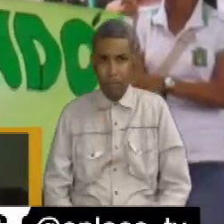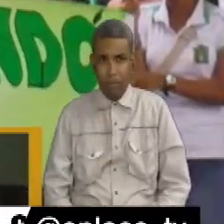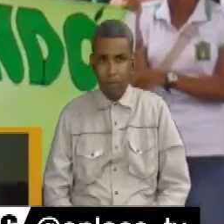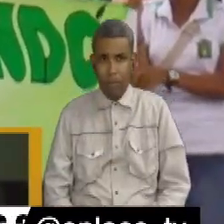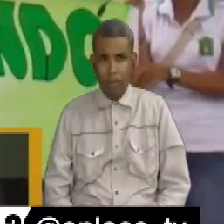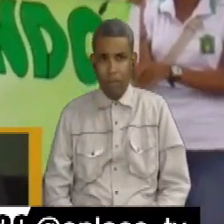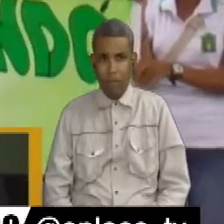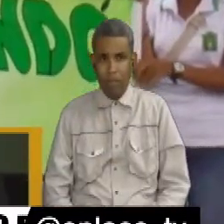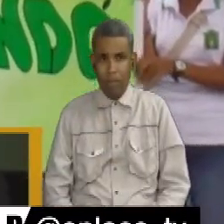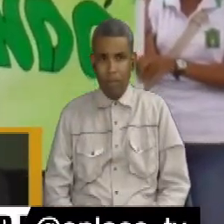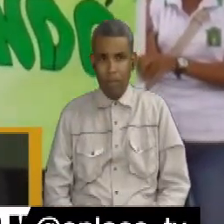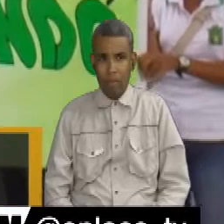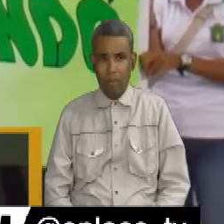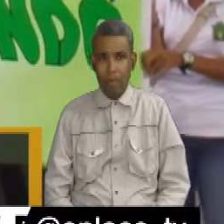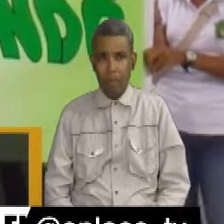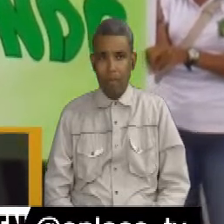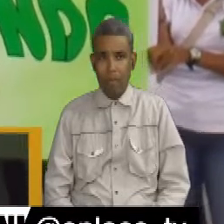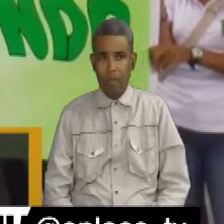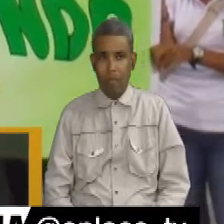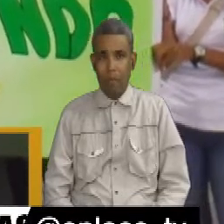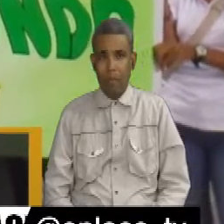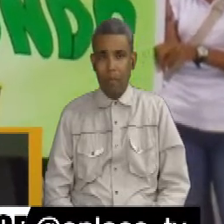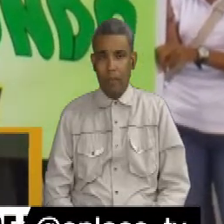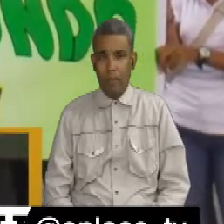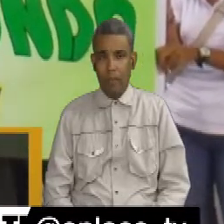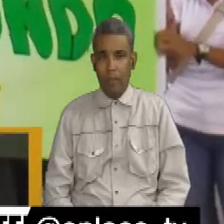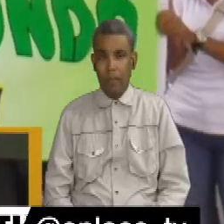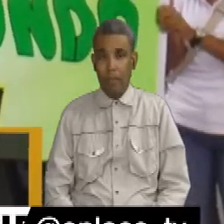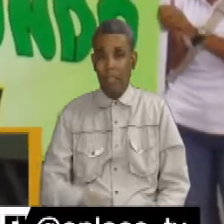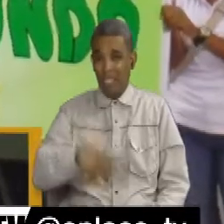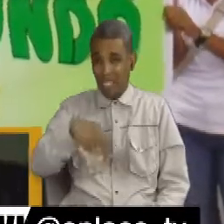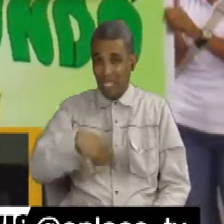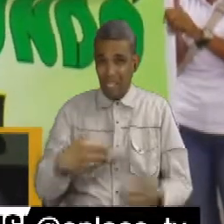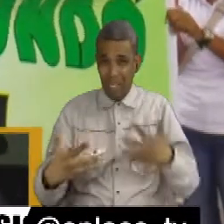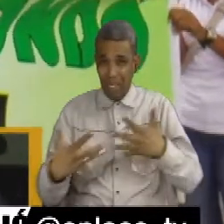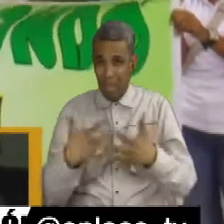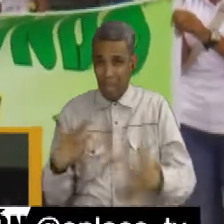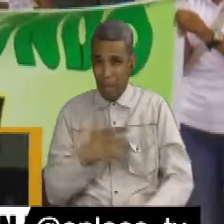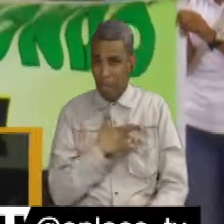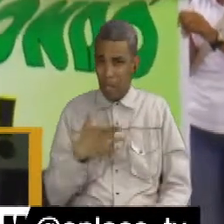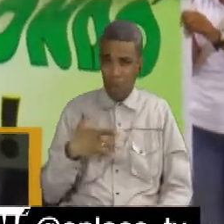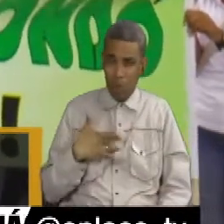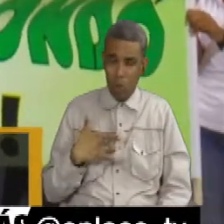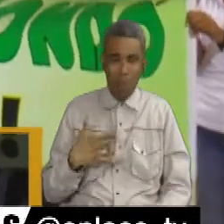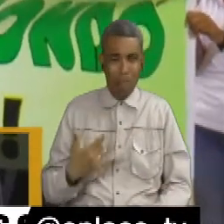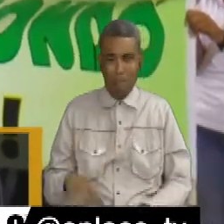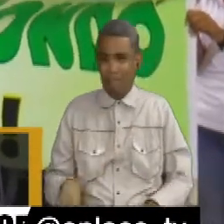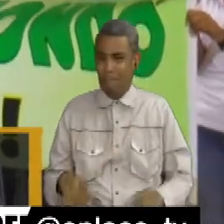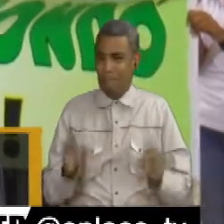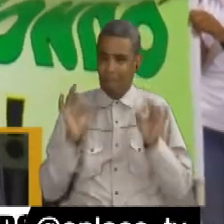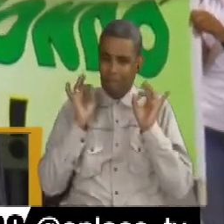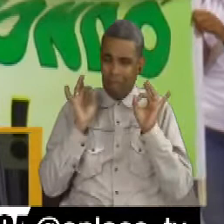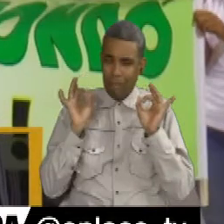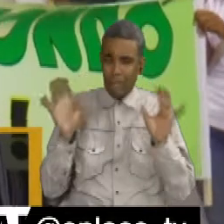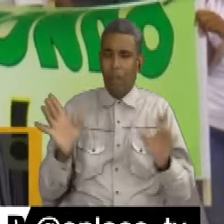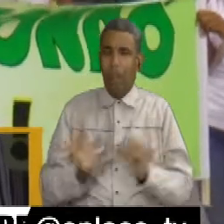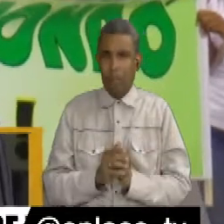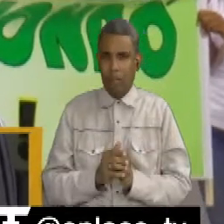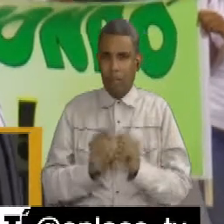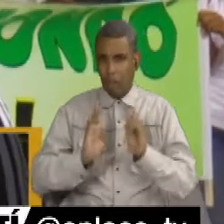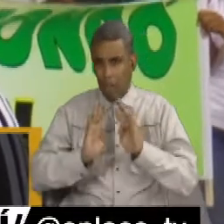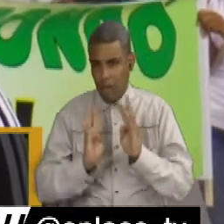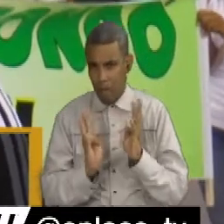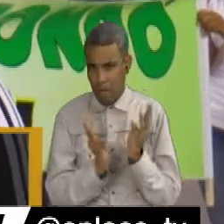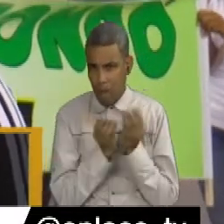Yondó ha sido bastante complicado. Estamos en estos momentos como concejales apoyando a